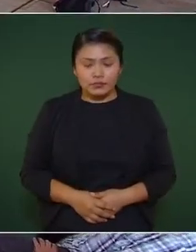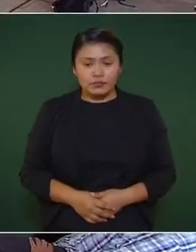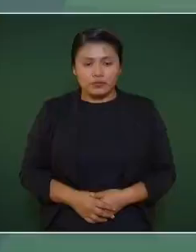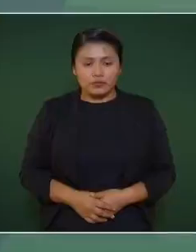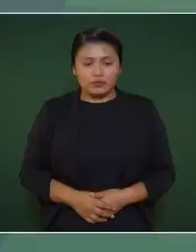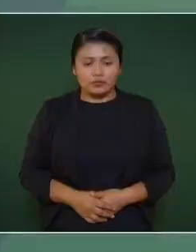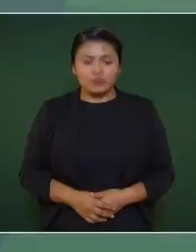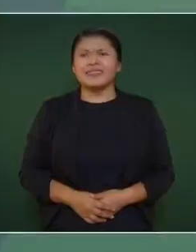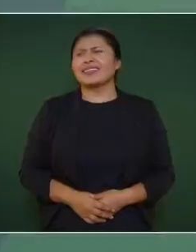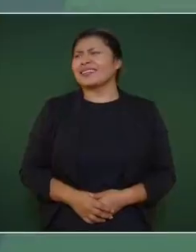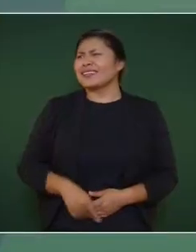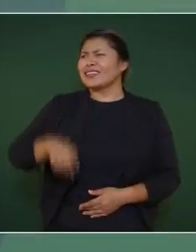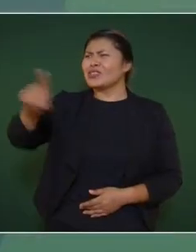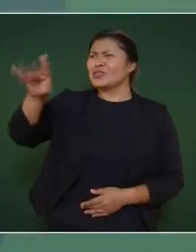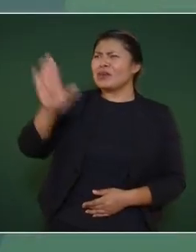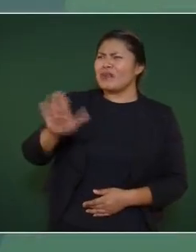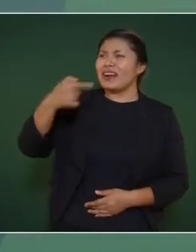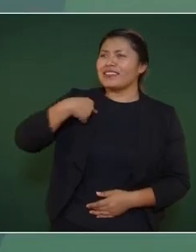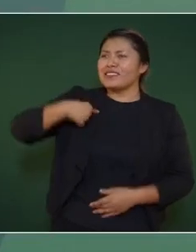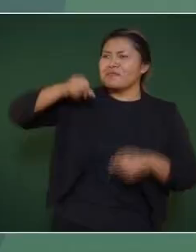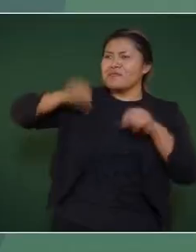tú pareces mi paisano.